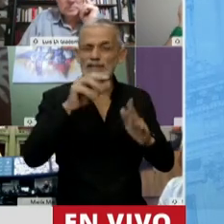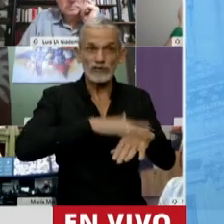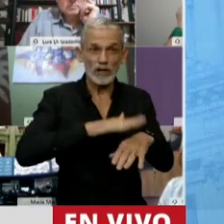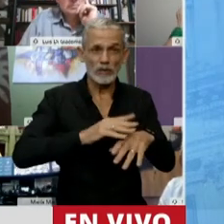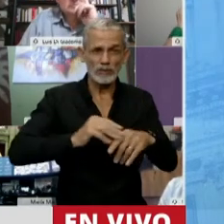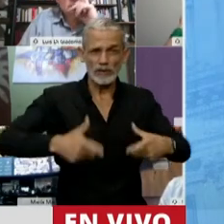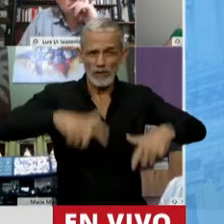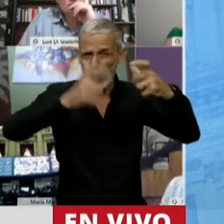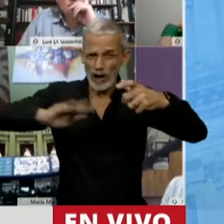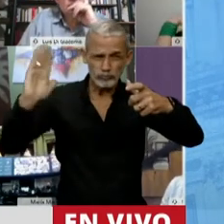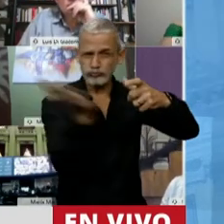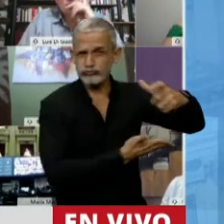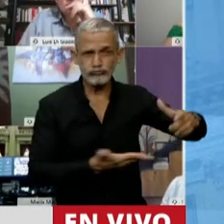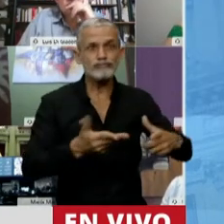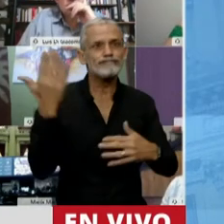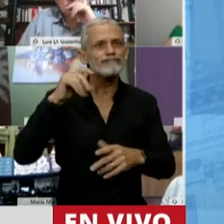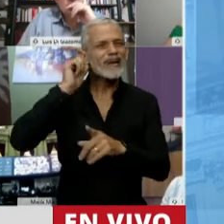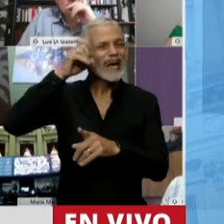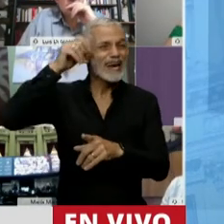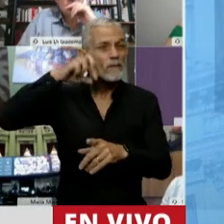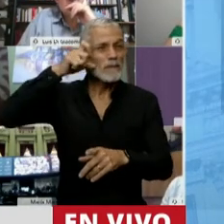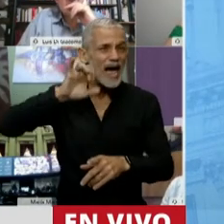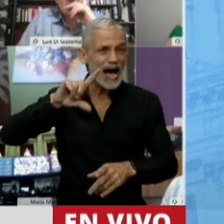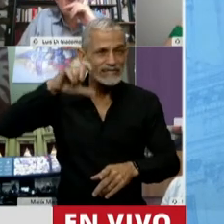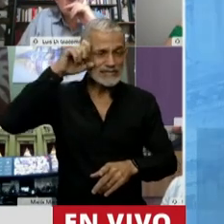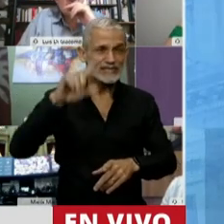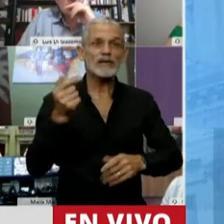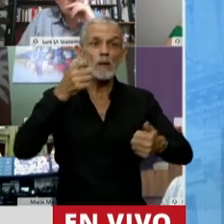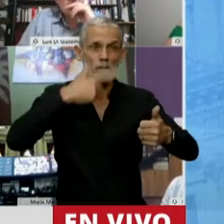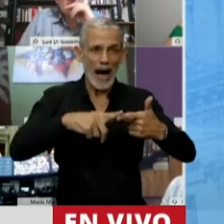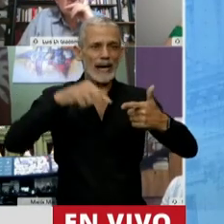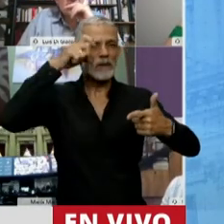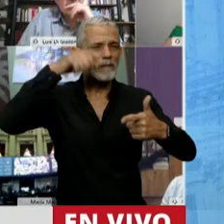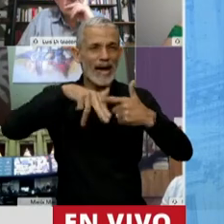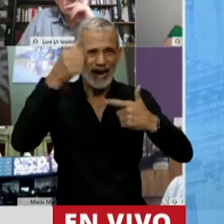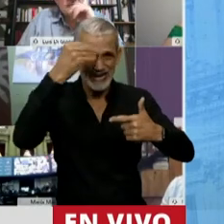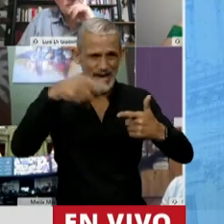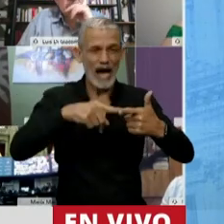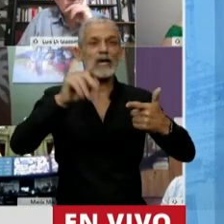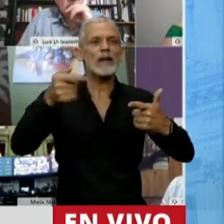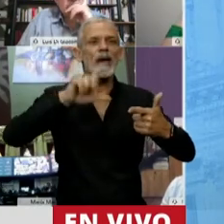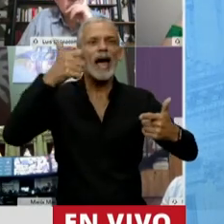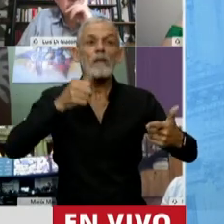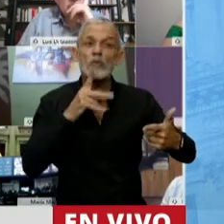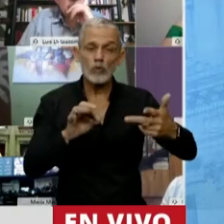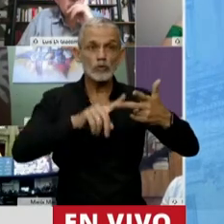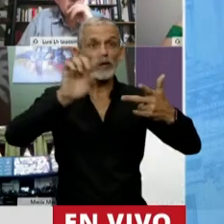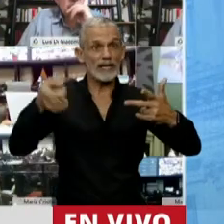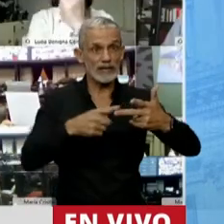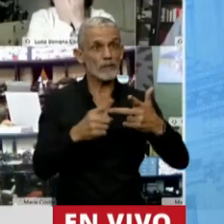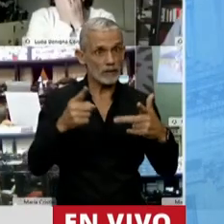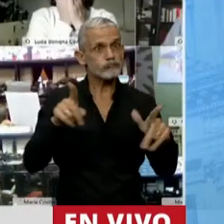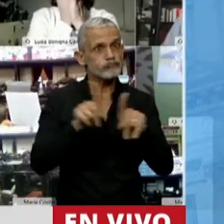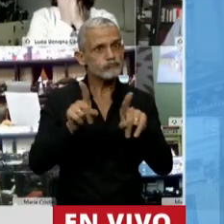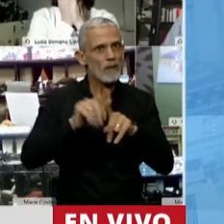de la deforestación en Argentina que presentó Greenpeace, en los que figuran los Macri, los Peña Brown, los Roca, los Caputo y, oh casualidad, así como